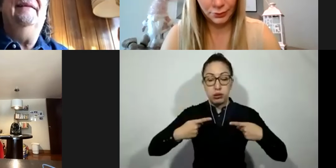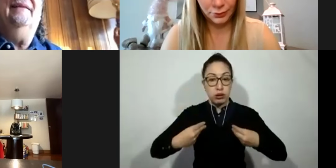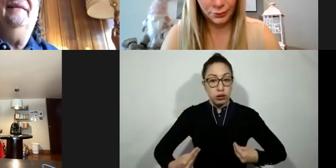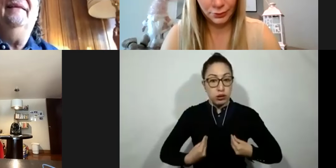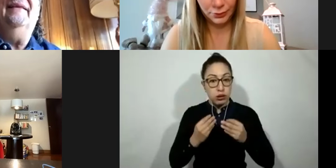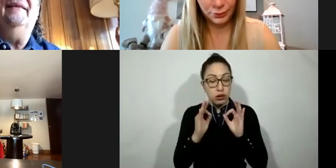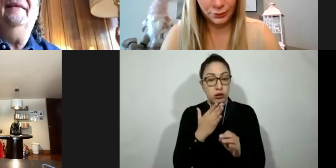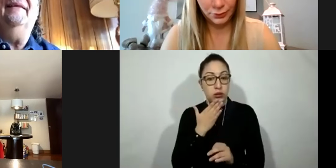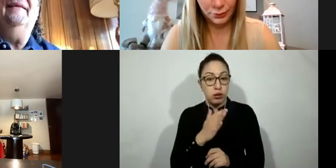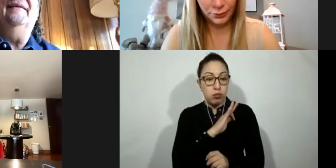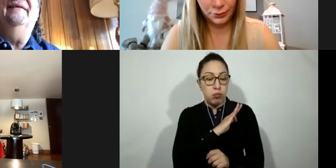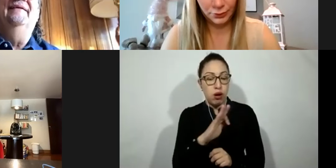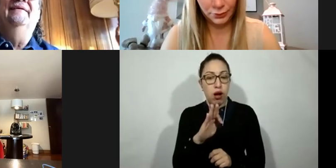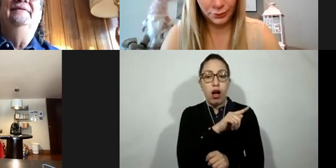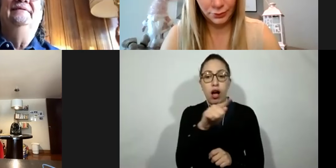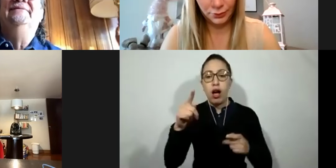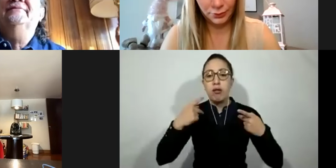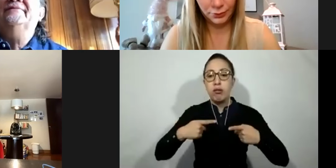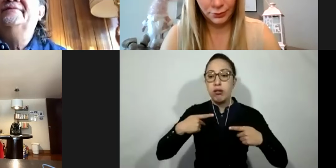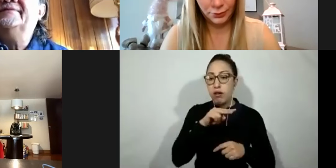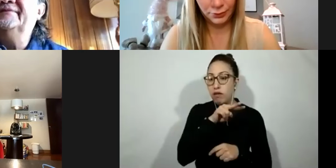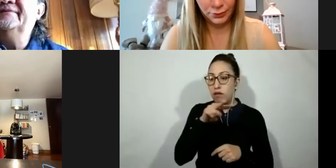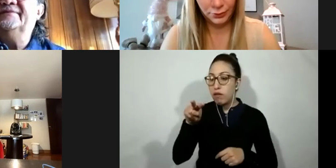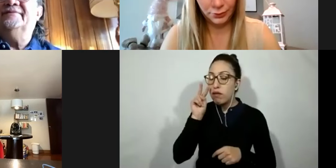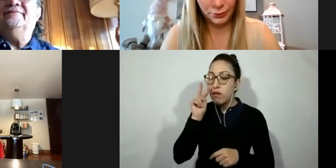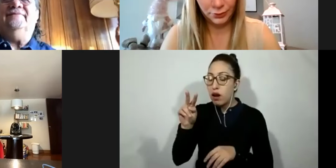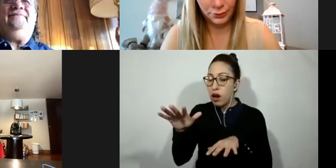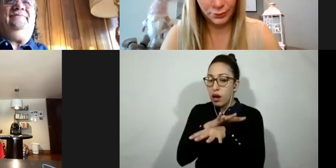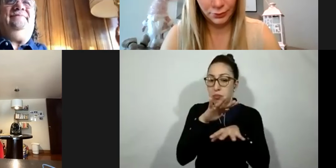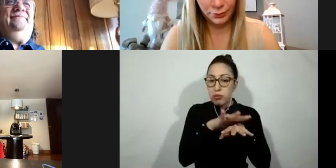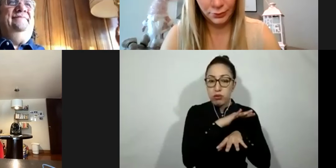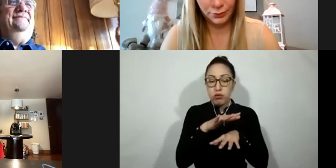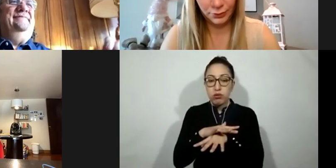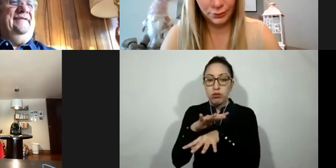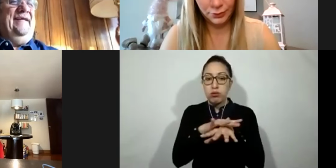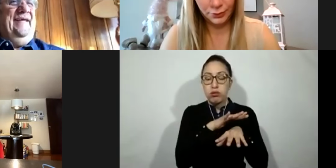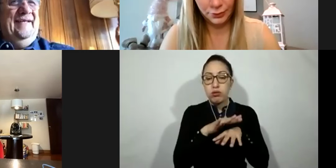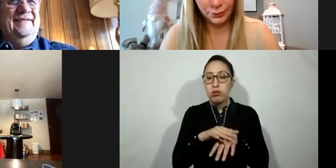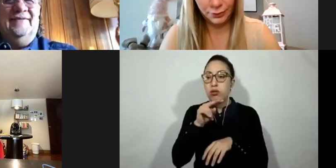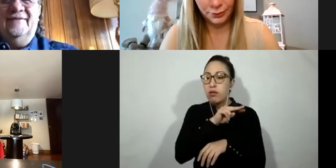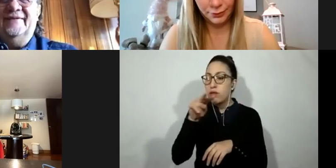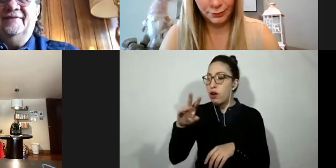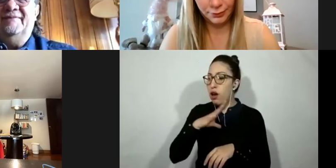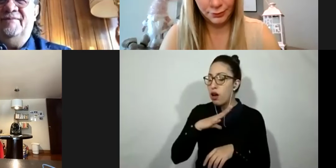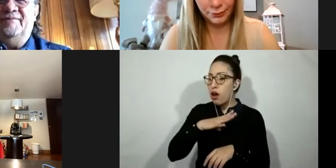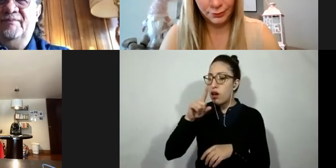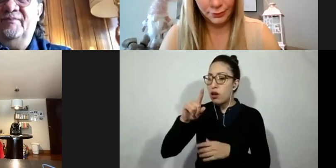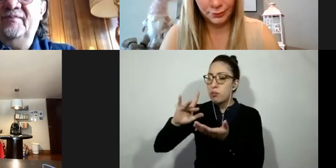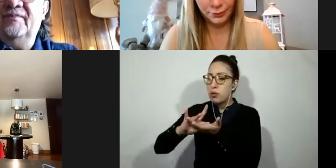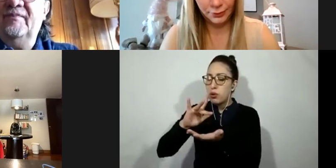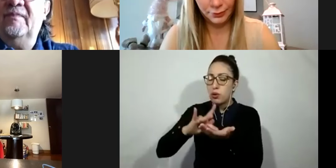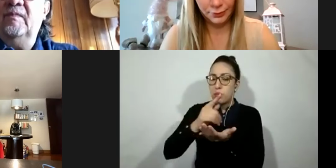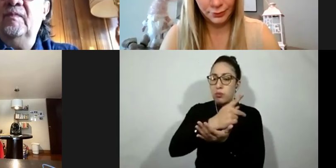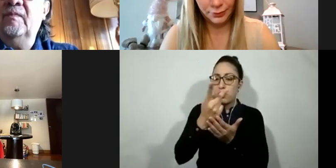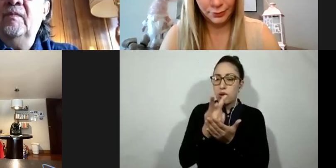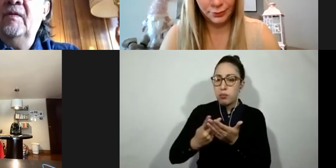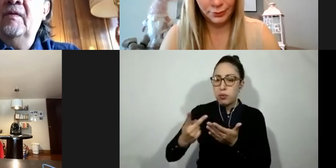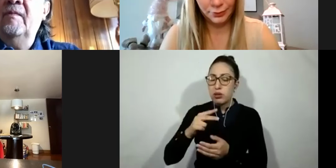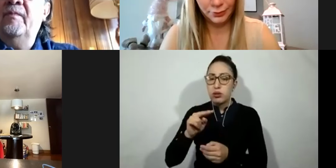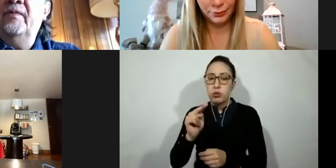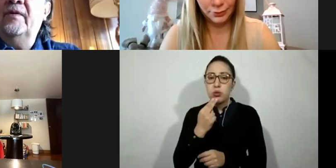el cumplimiento voluntario antes que la coacción, proveyendo programas, servicios y obras de calidad y